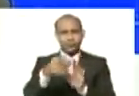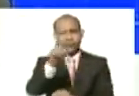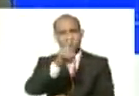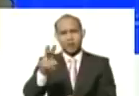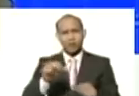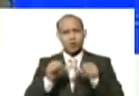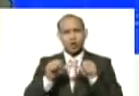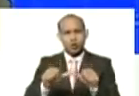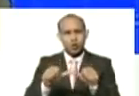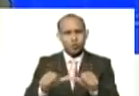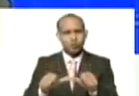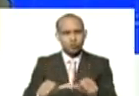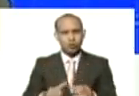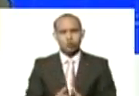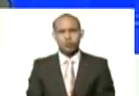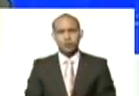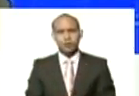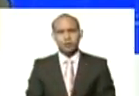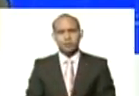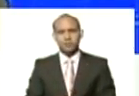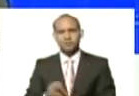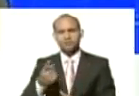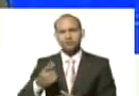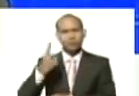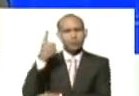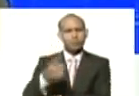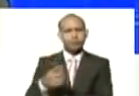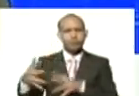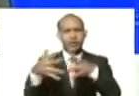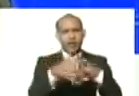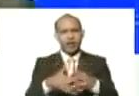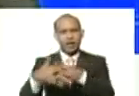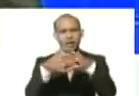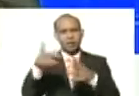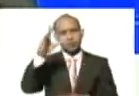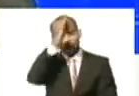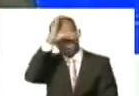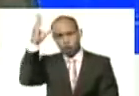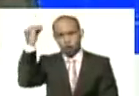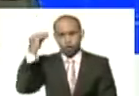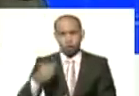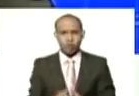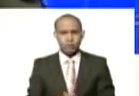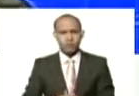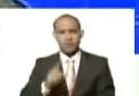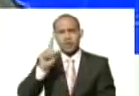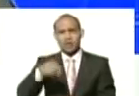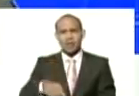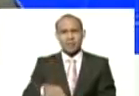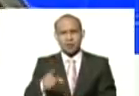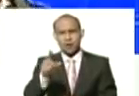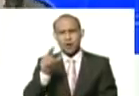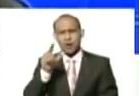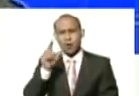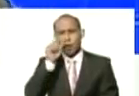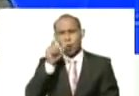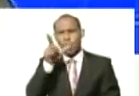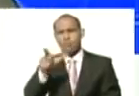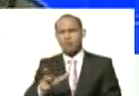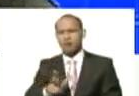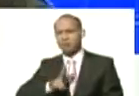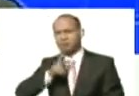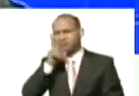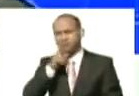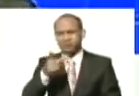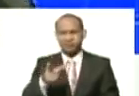se mantuvo por orden de la Casa Blanca de Donald Trump y por orden de ese energúmeno